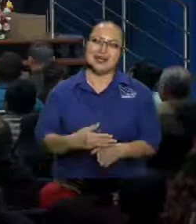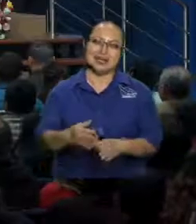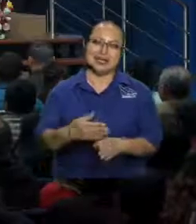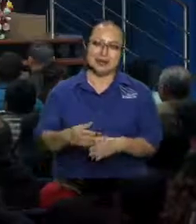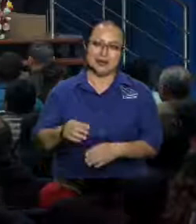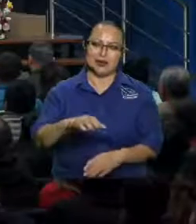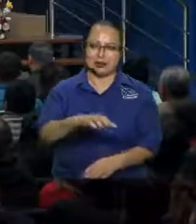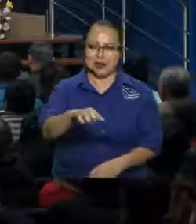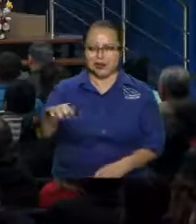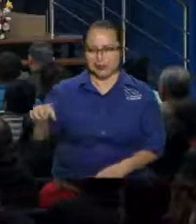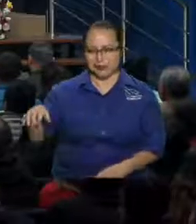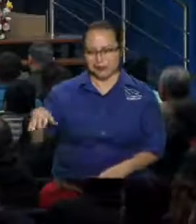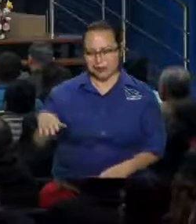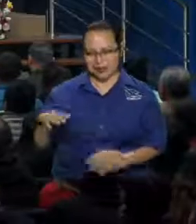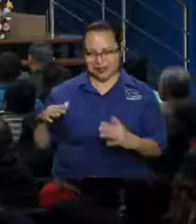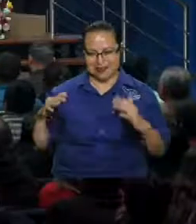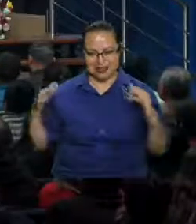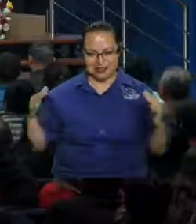Démosle aquí al patio, pues.